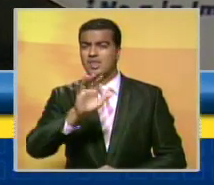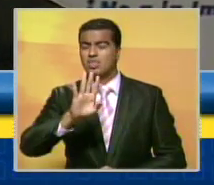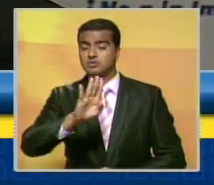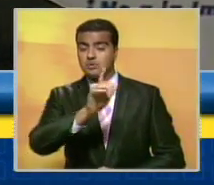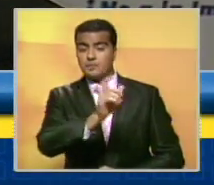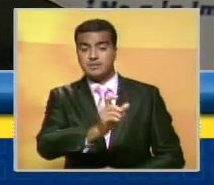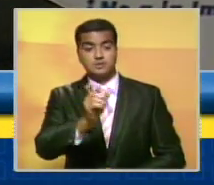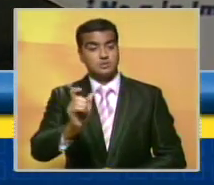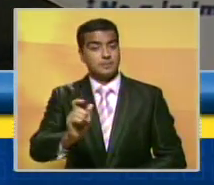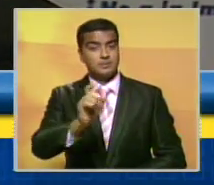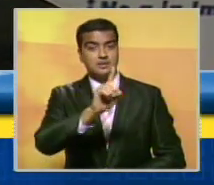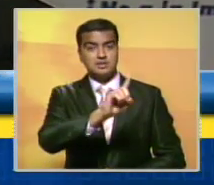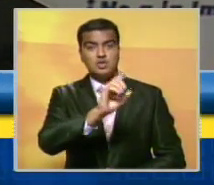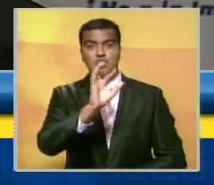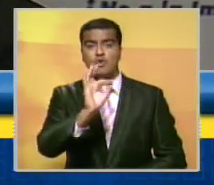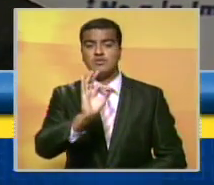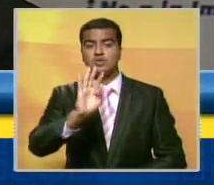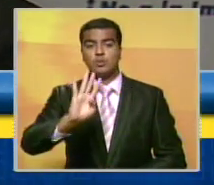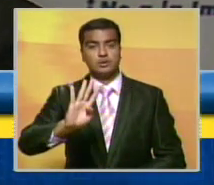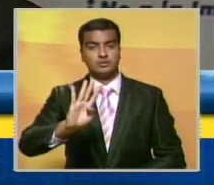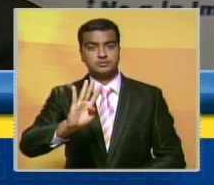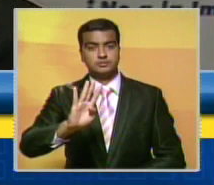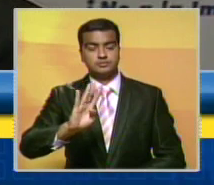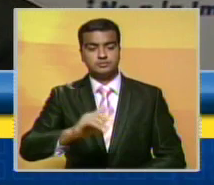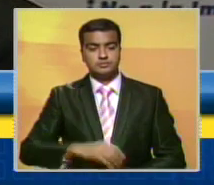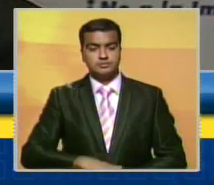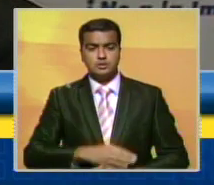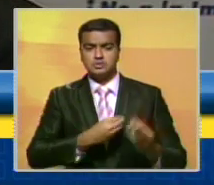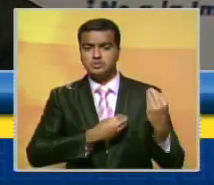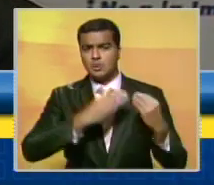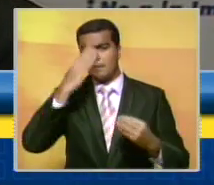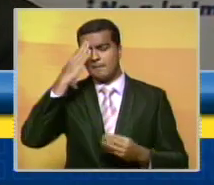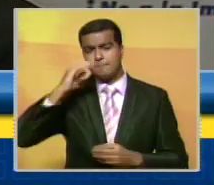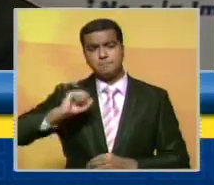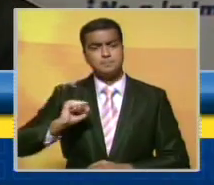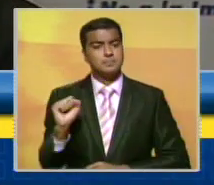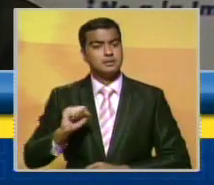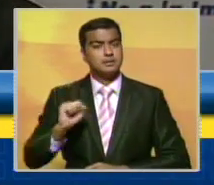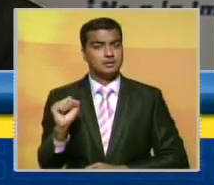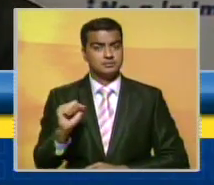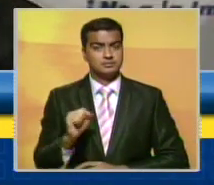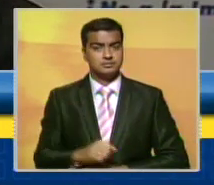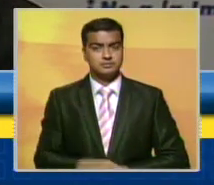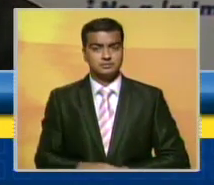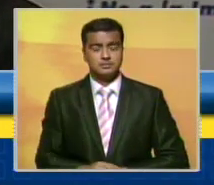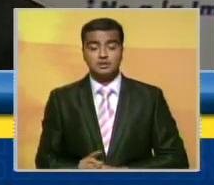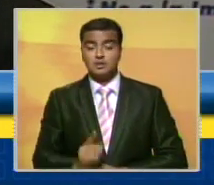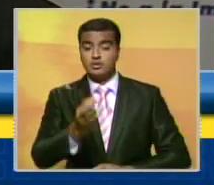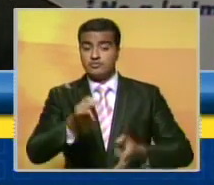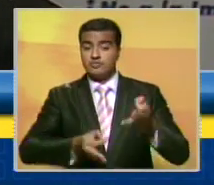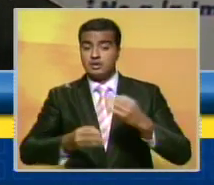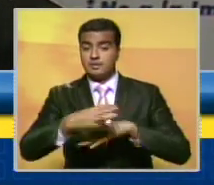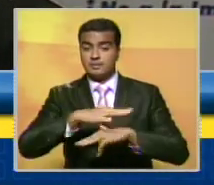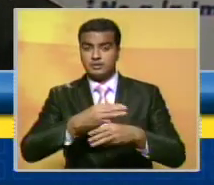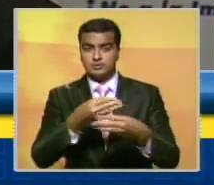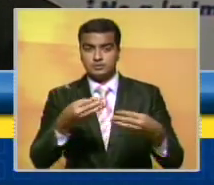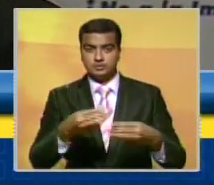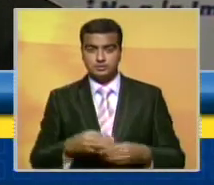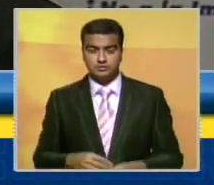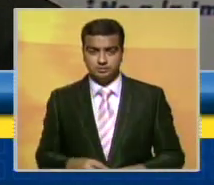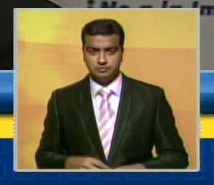civiles y 194 funcionarios policiales militares y un fiscal del Ministerio